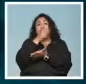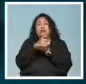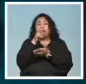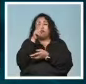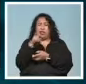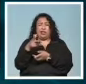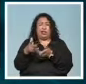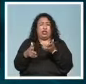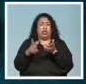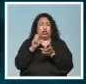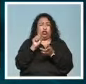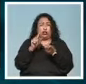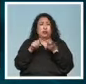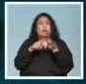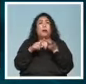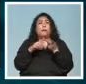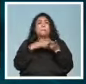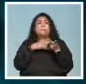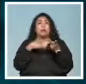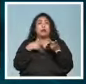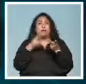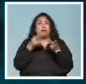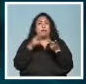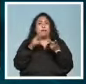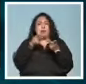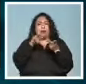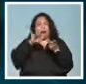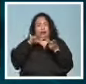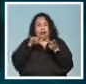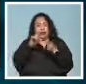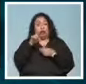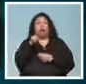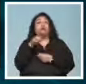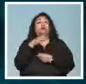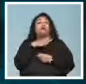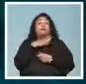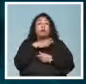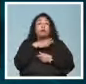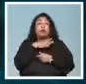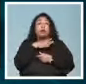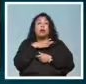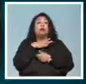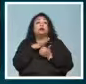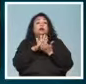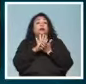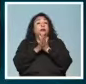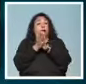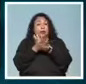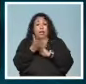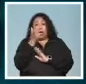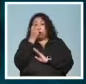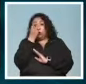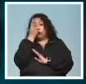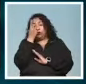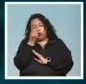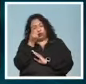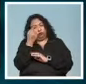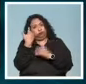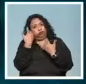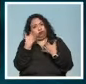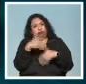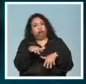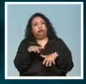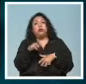Verdad Sospechosa o Los Pechos Privilegiados. Y se volverá uno de los grandes autores, tanto